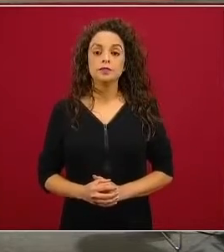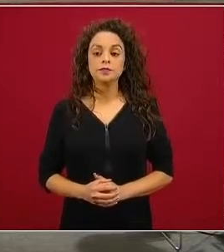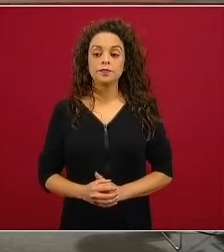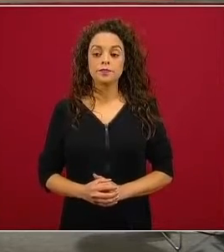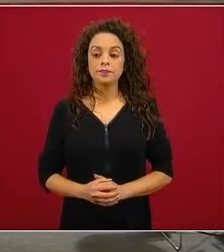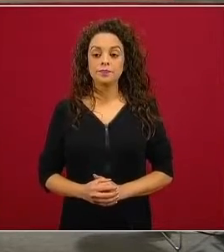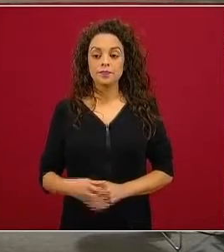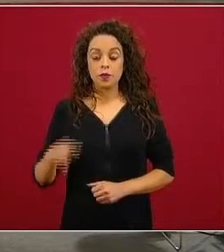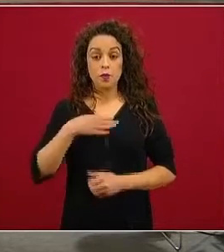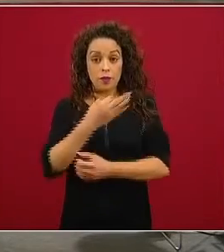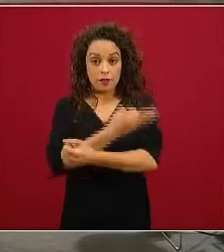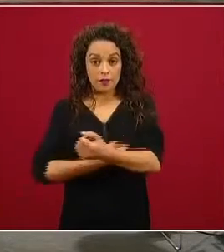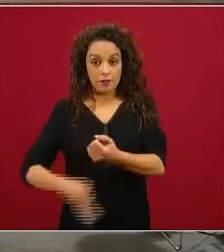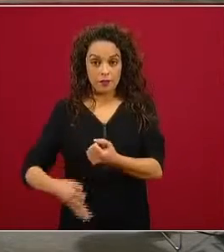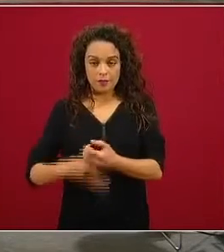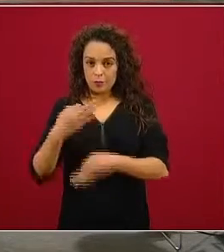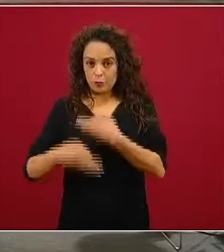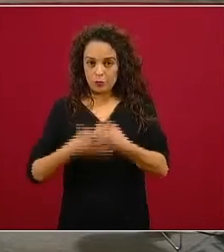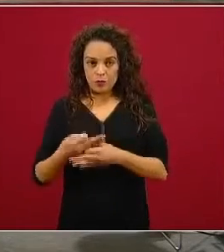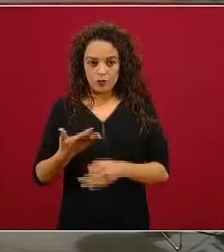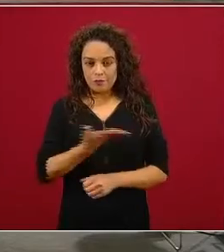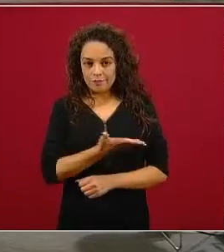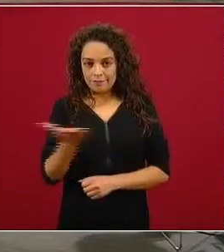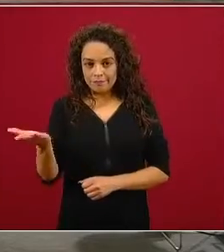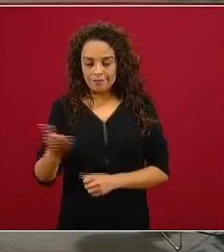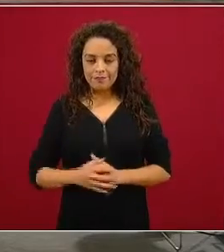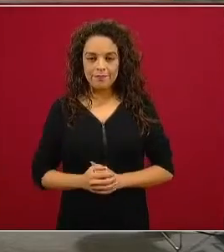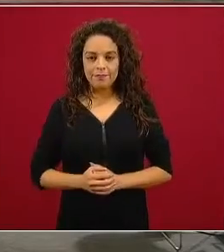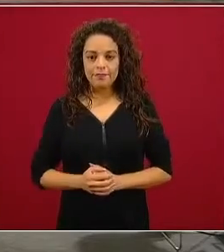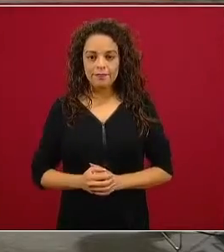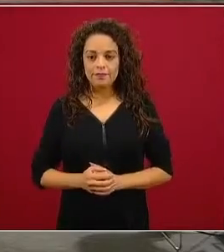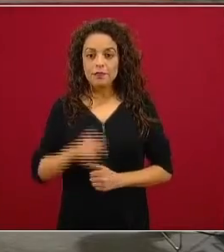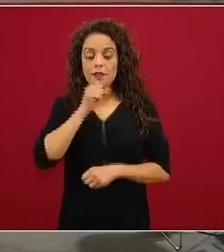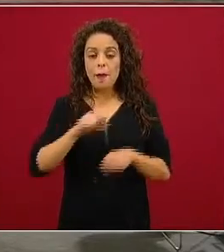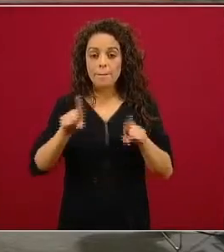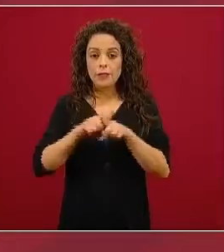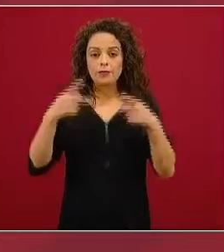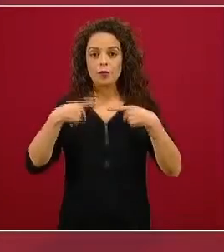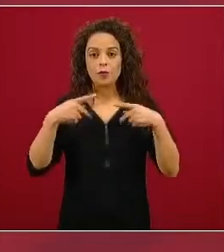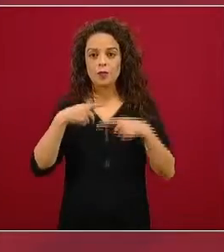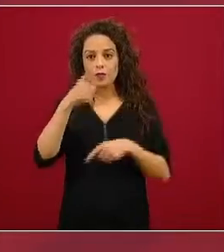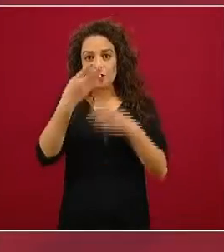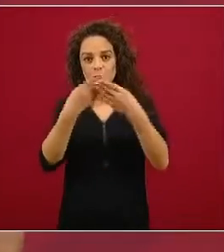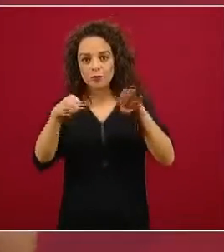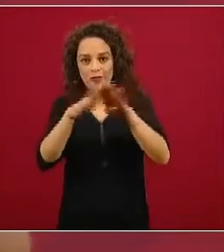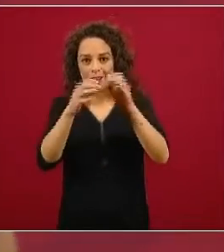Muy buenas tardes, tengan todas y todos aquí y allá en sus casas. Son